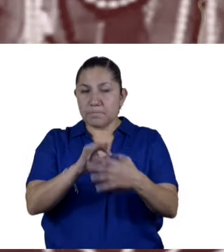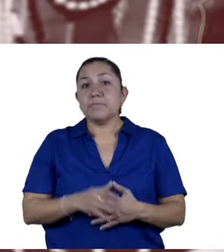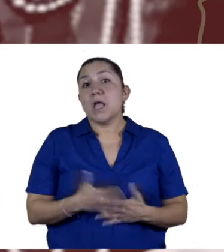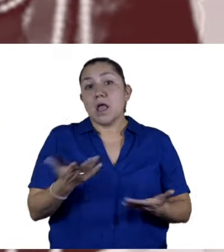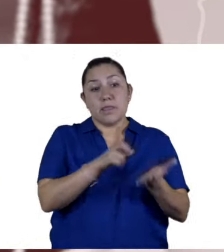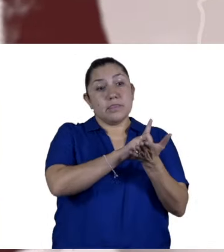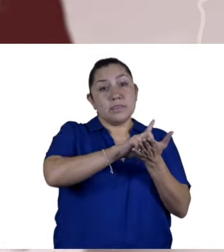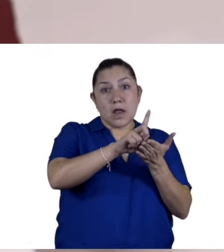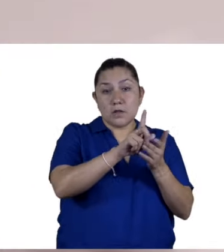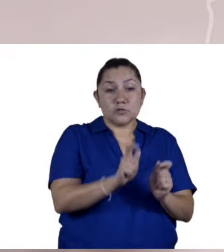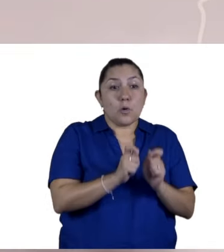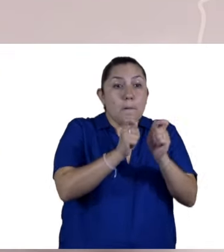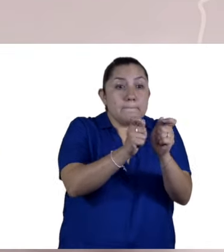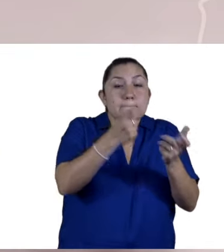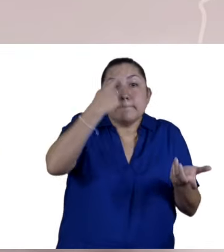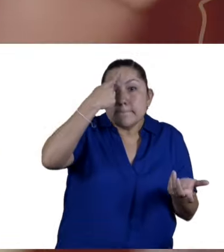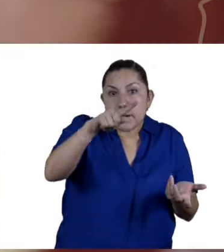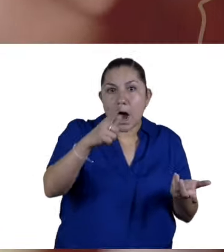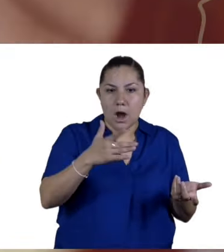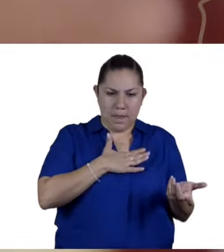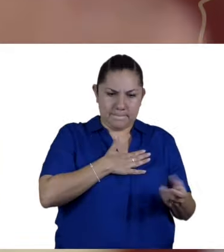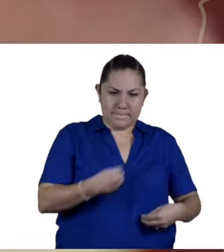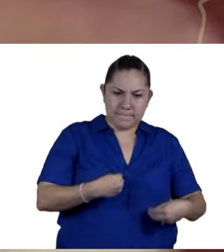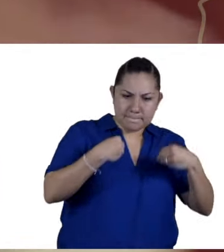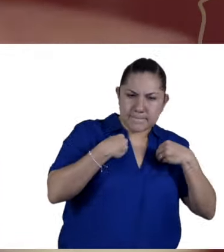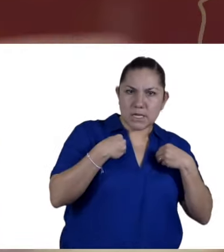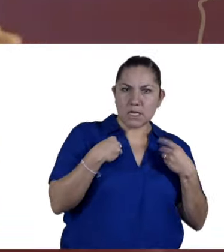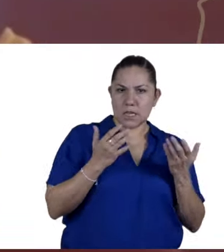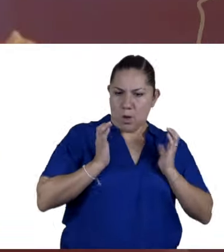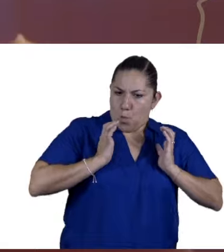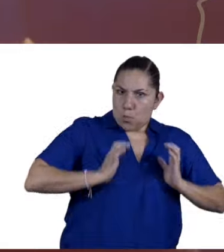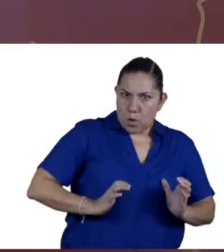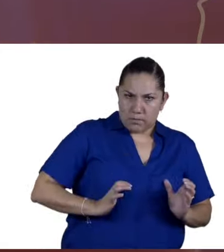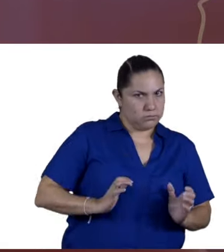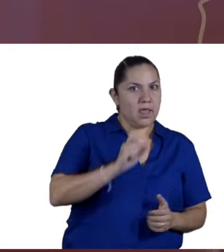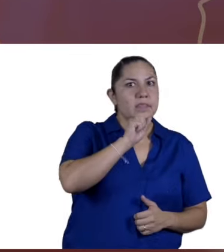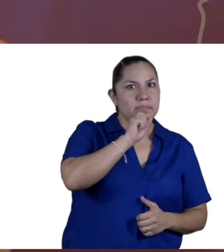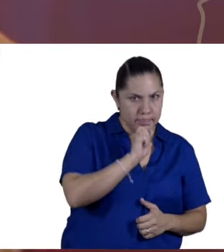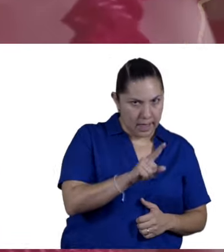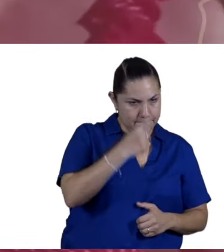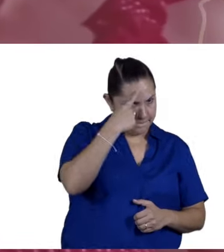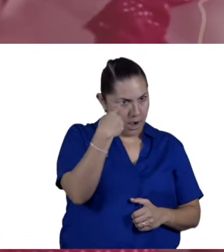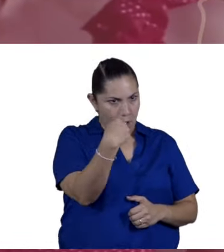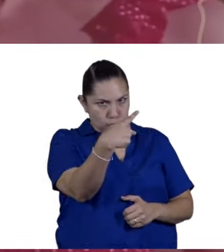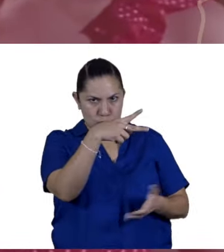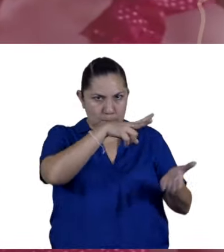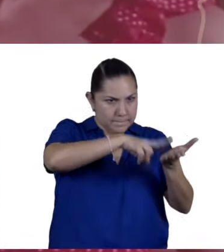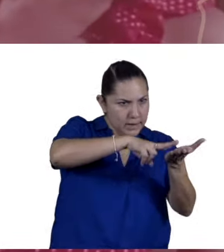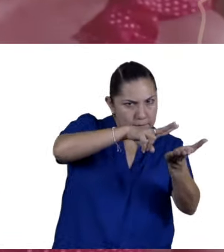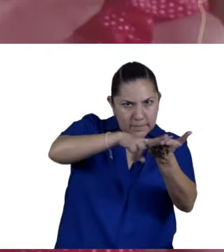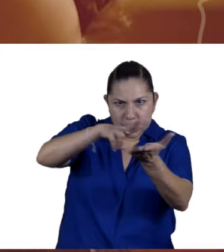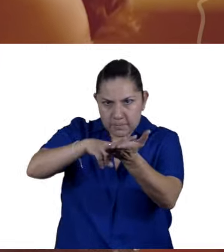derecho no solo a la vida y al cuerpo, sino a la dignidad de todos los seres humanos.